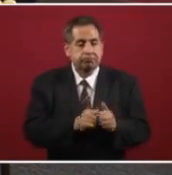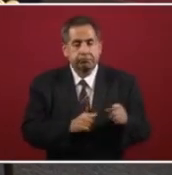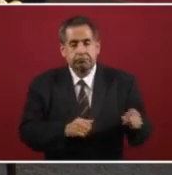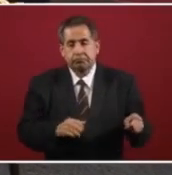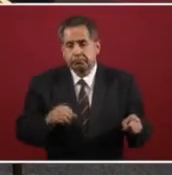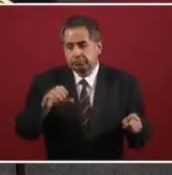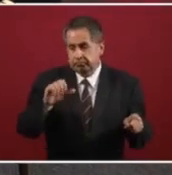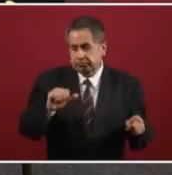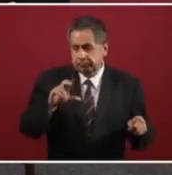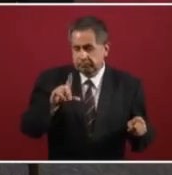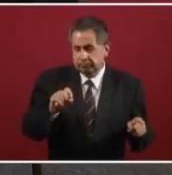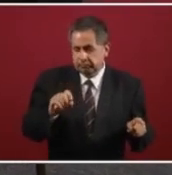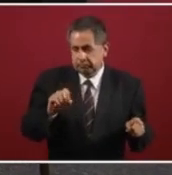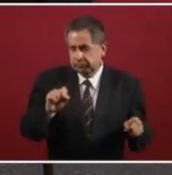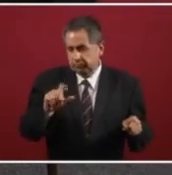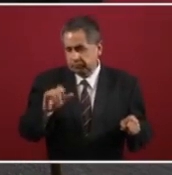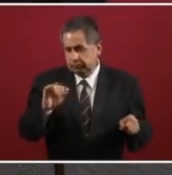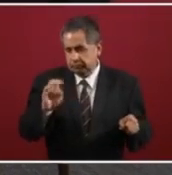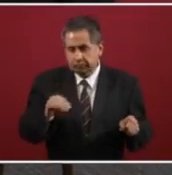Carlos Slim ayer.